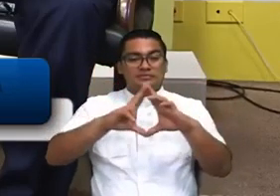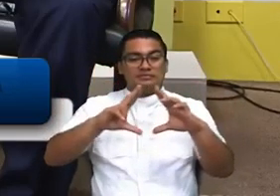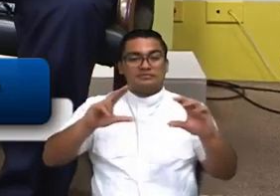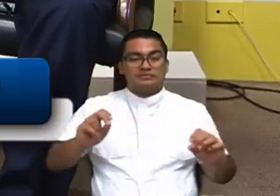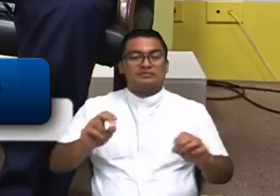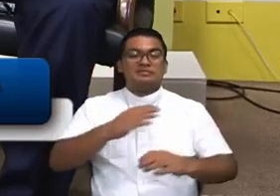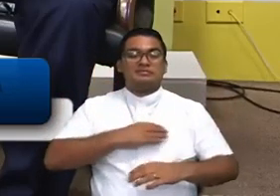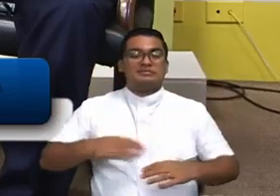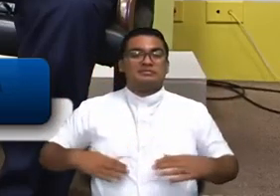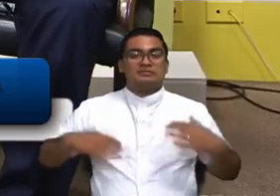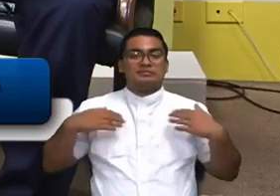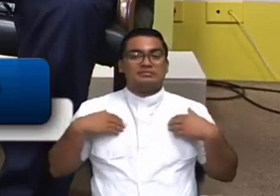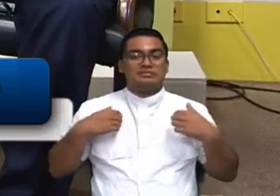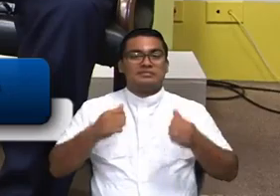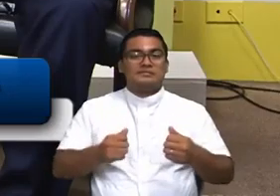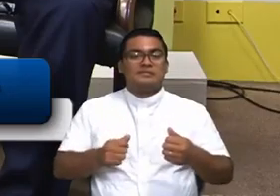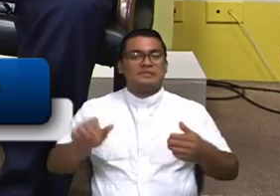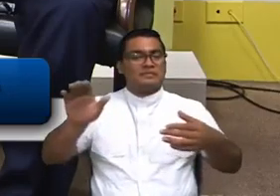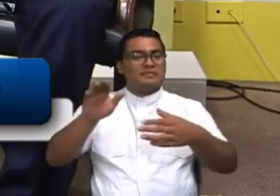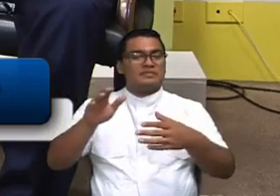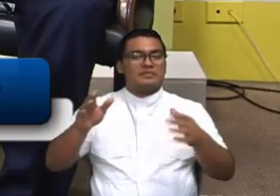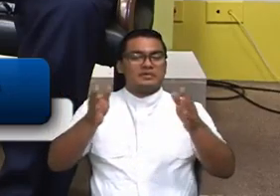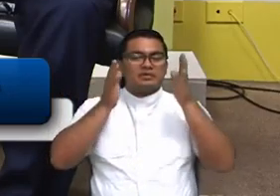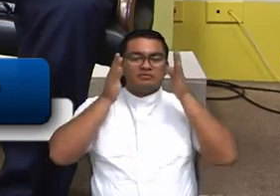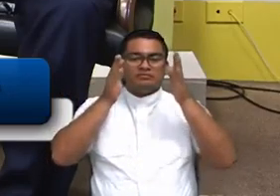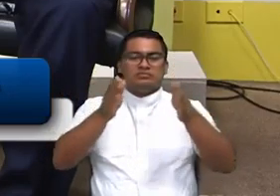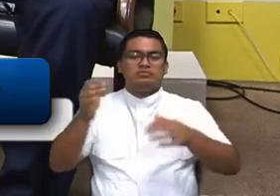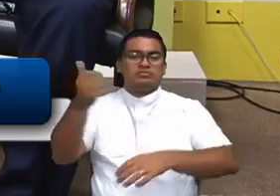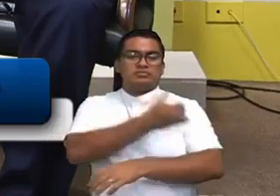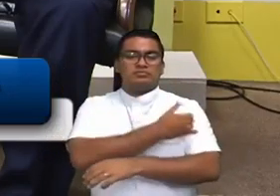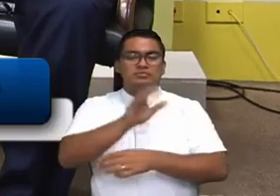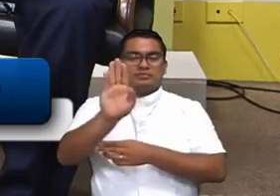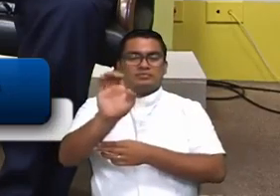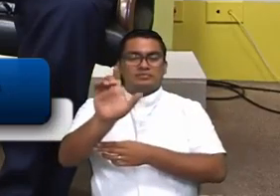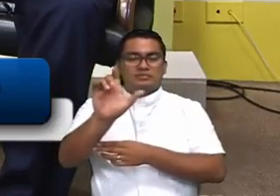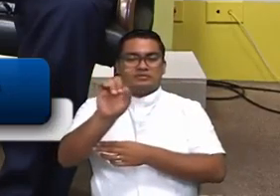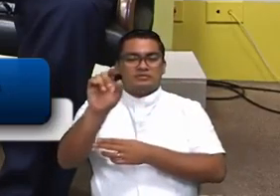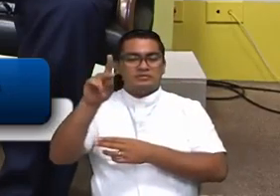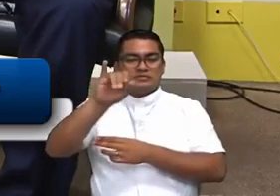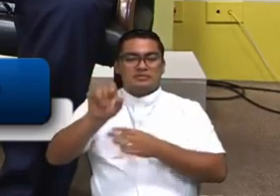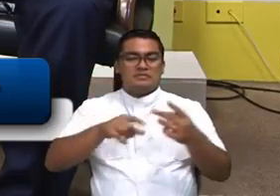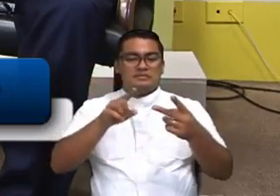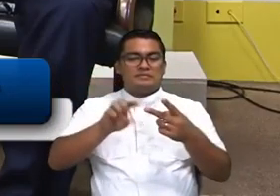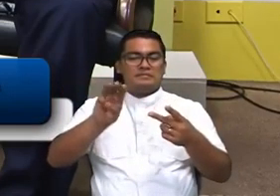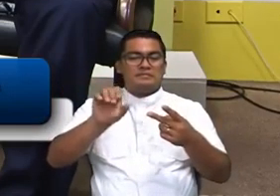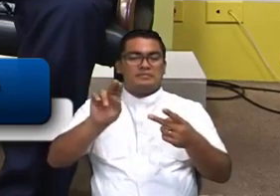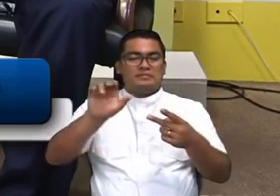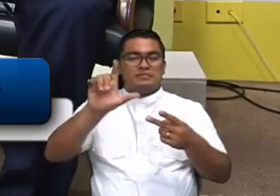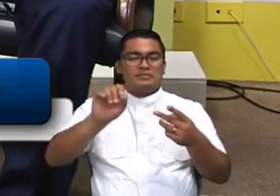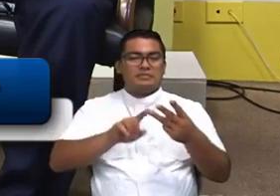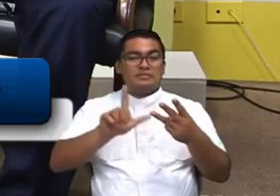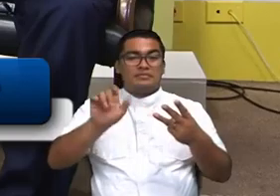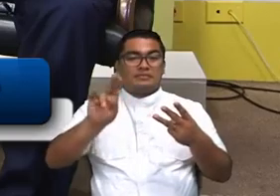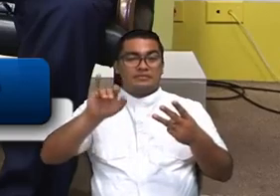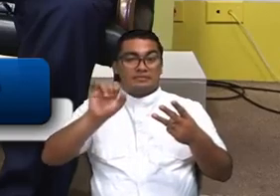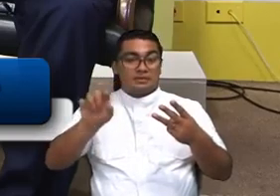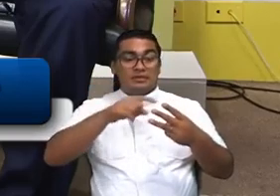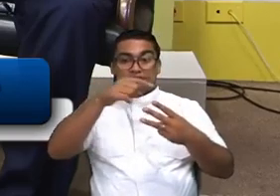el MINSA ofrece esta especialidad en el Hospital Bel Espai, en el Hospital Manolo Morales y en el Hospital Lenín Fonseca. Así